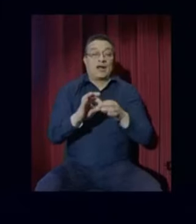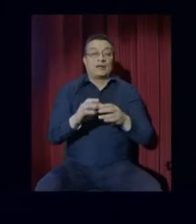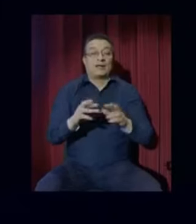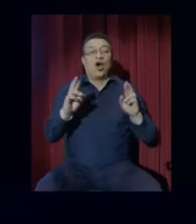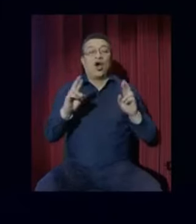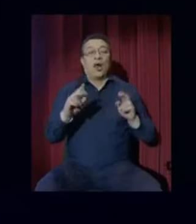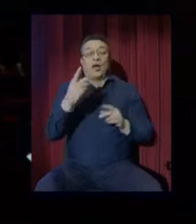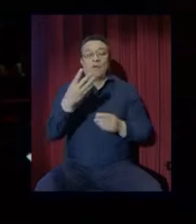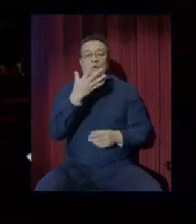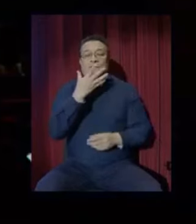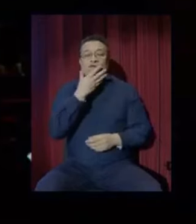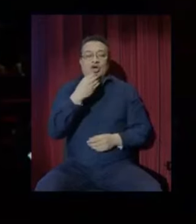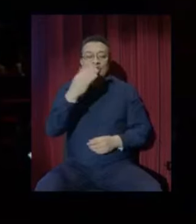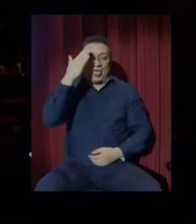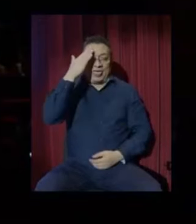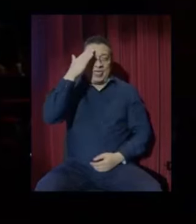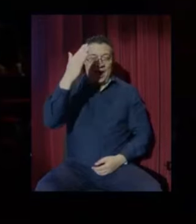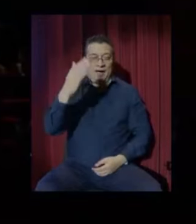gran